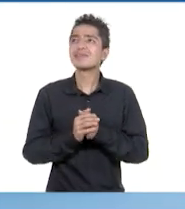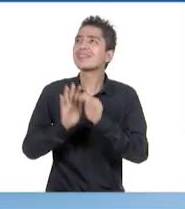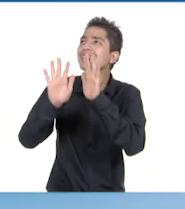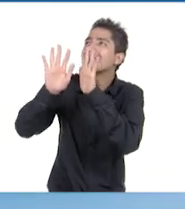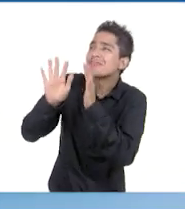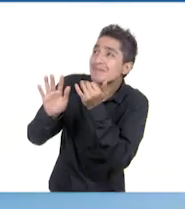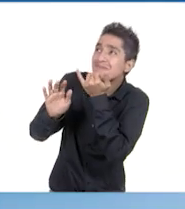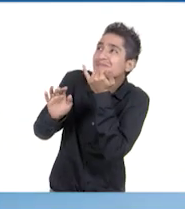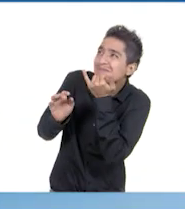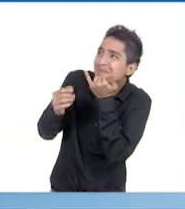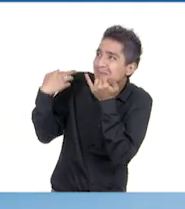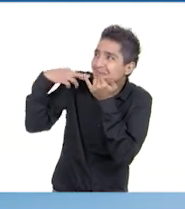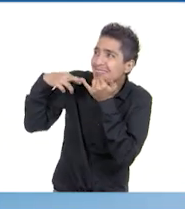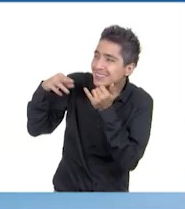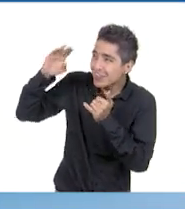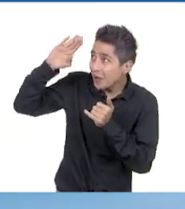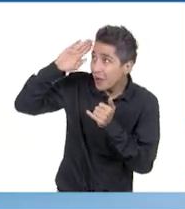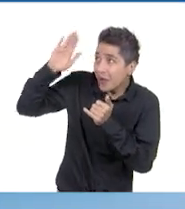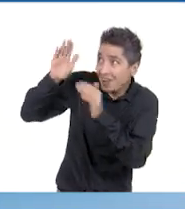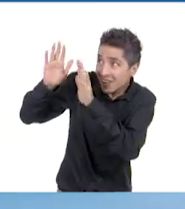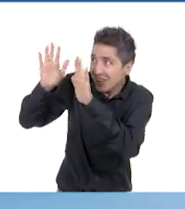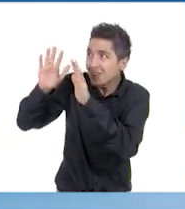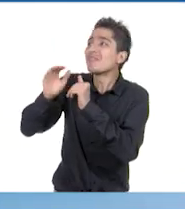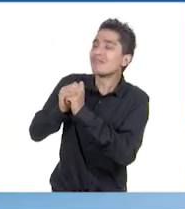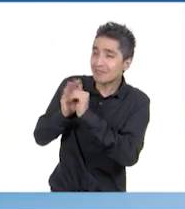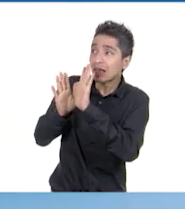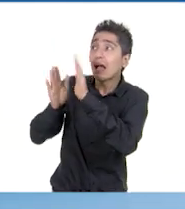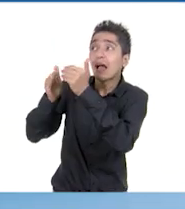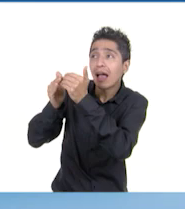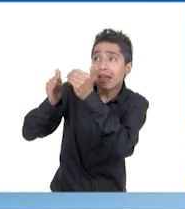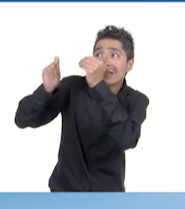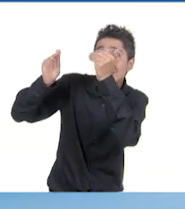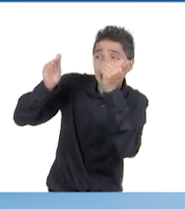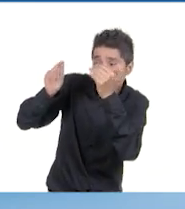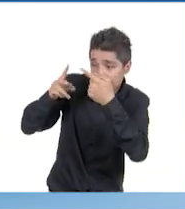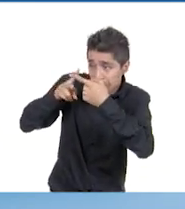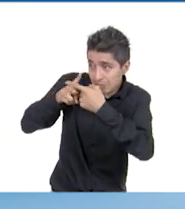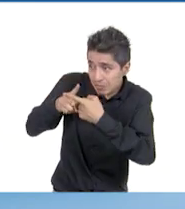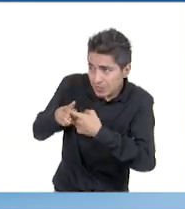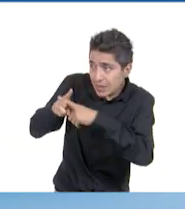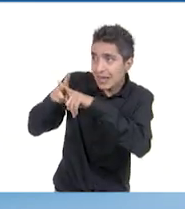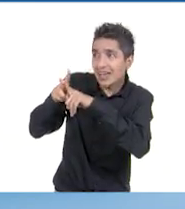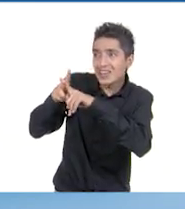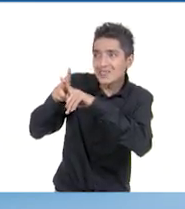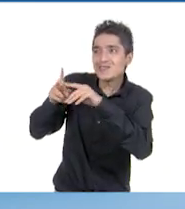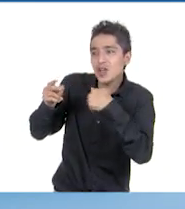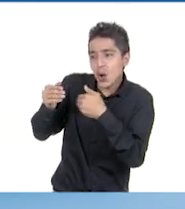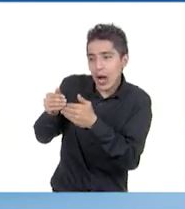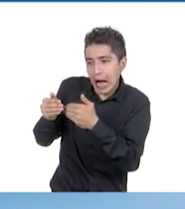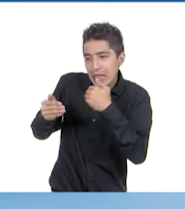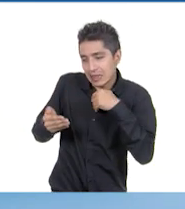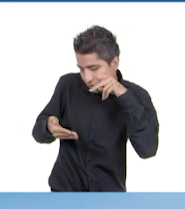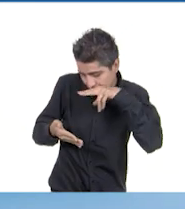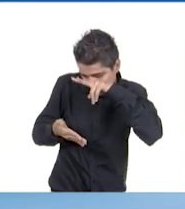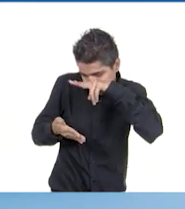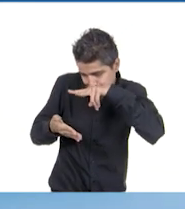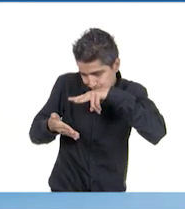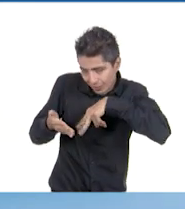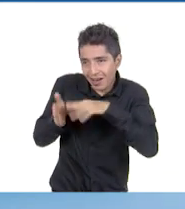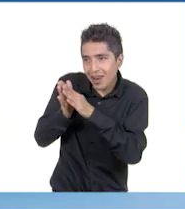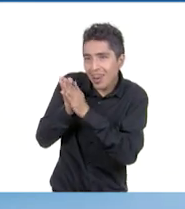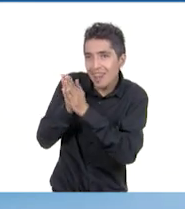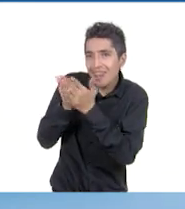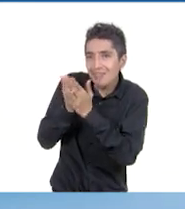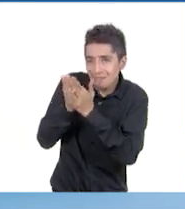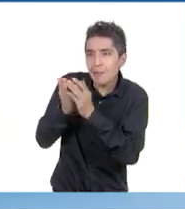perdón, maestra. Hola. Es que antes de empezar, le estaba echando un ojito a mi libro de texto, así